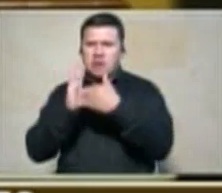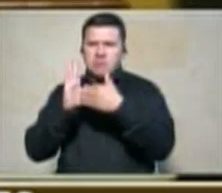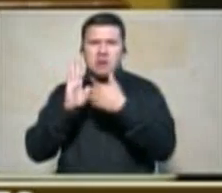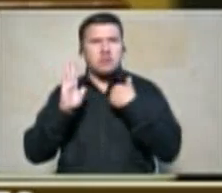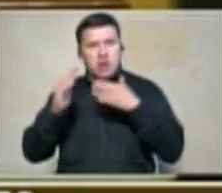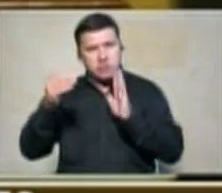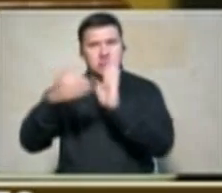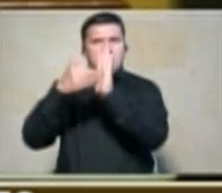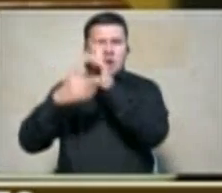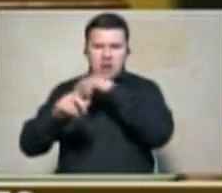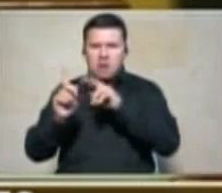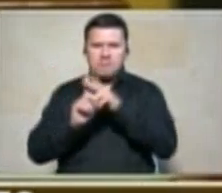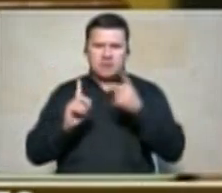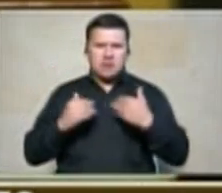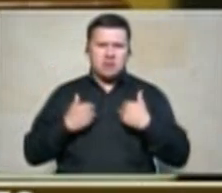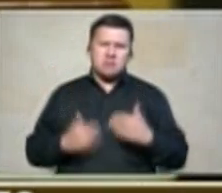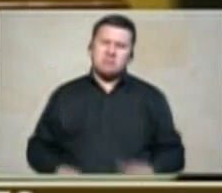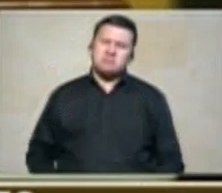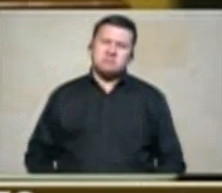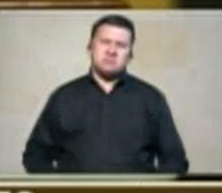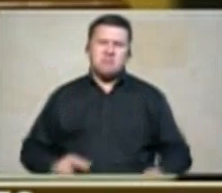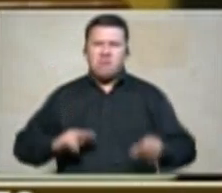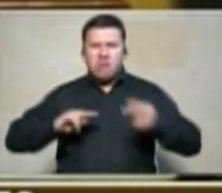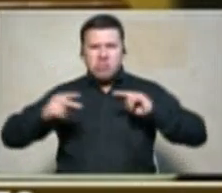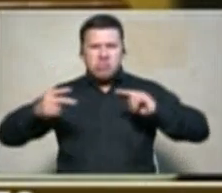de una víctima con